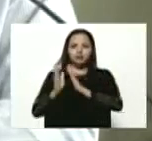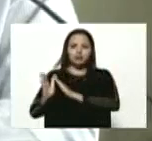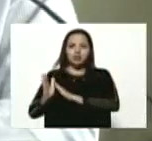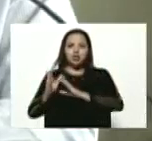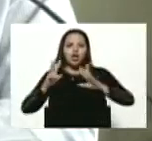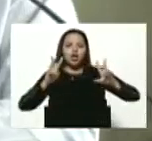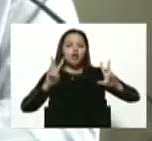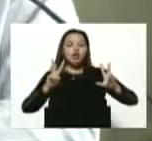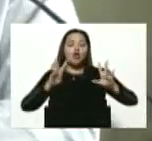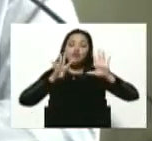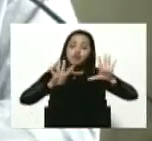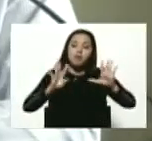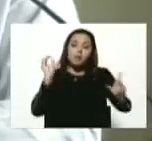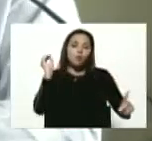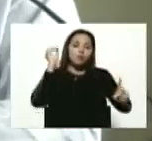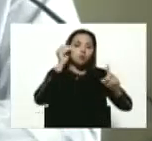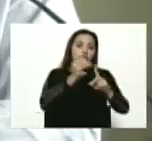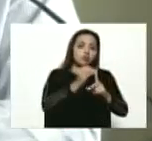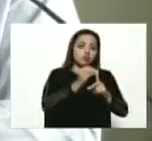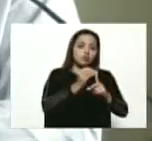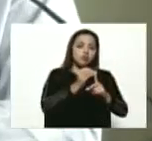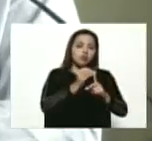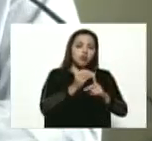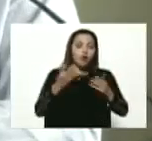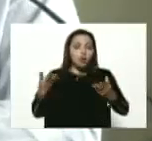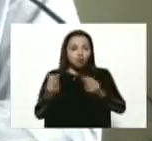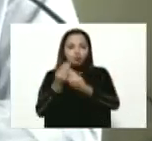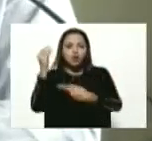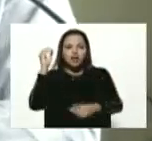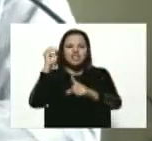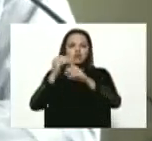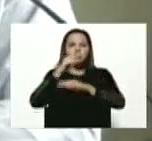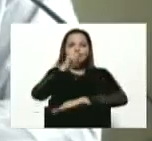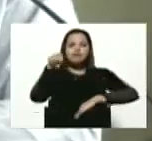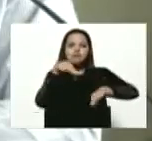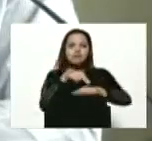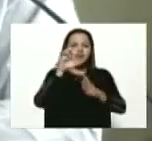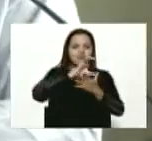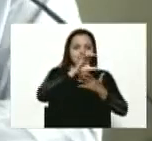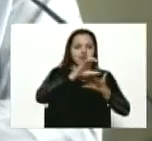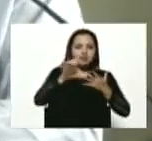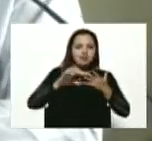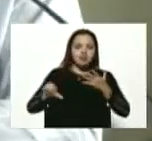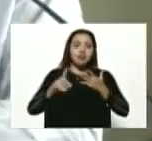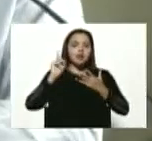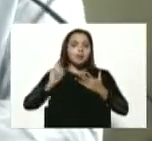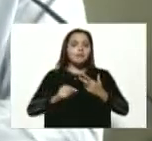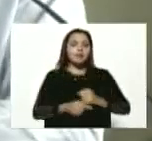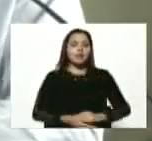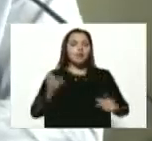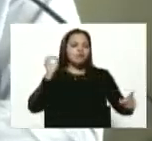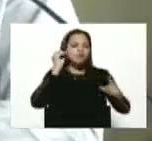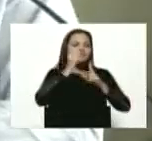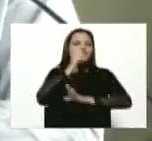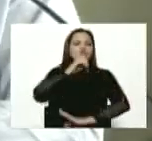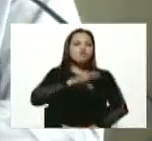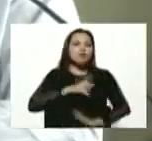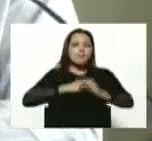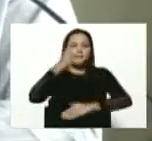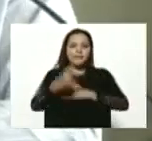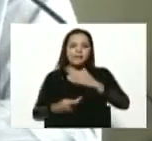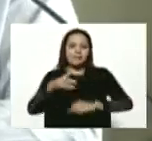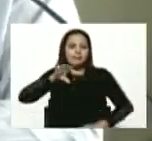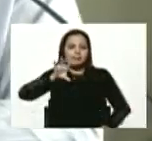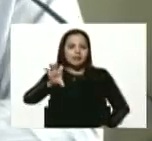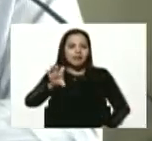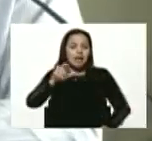9 vértices con los objetivos nacionales, los objetivos estratégicos y los objetivos históricos del Plan de la Patria. Y